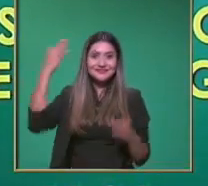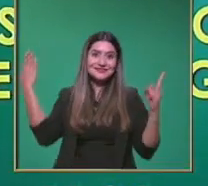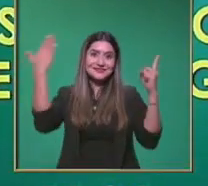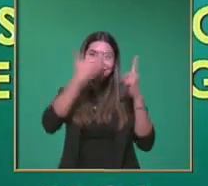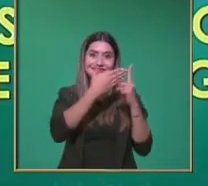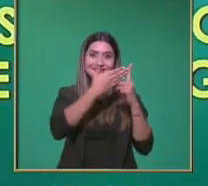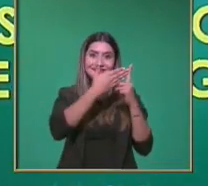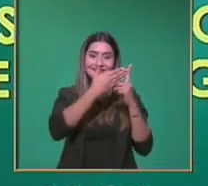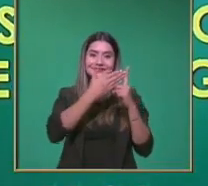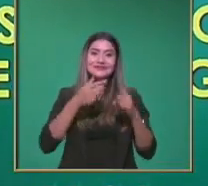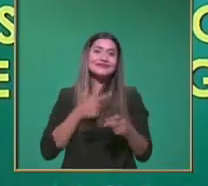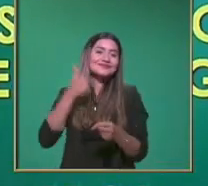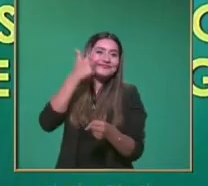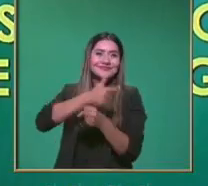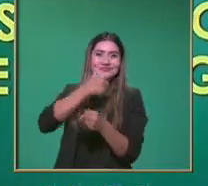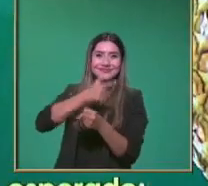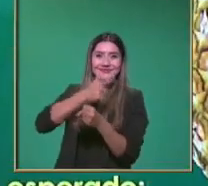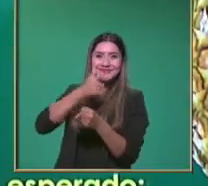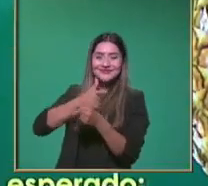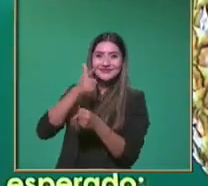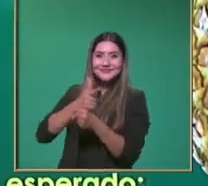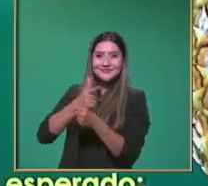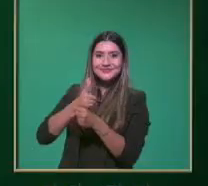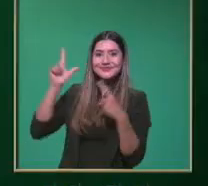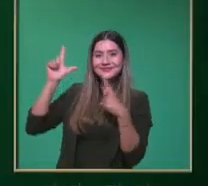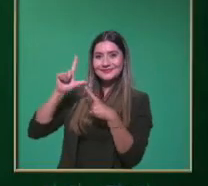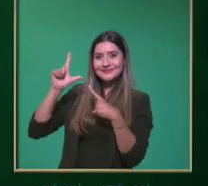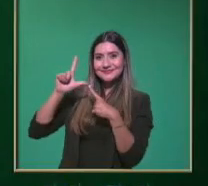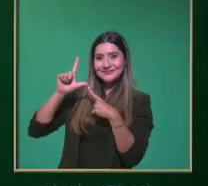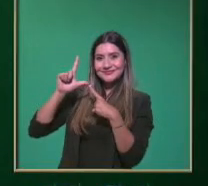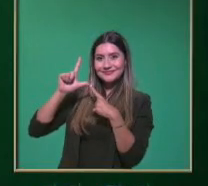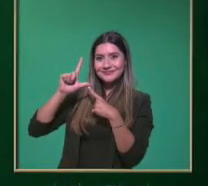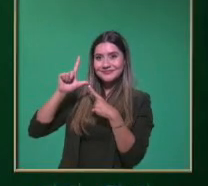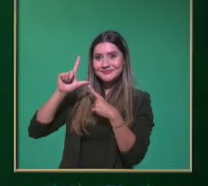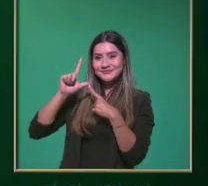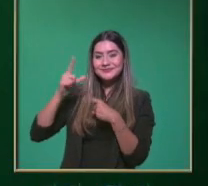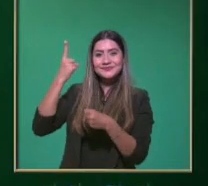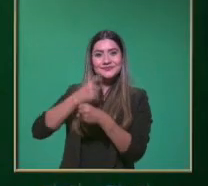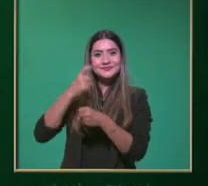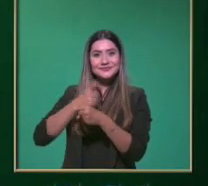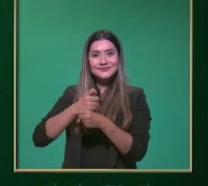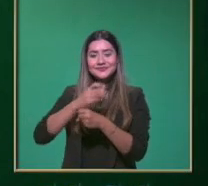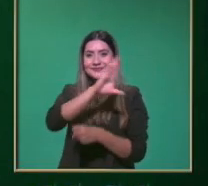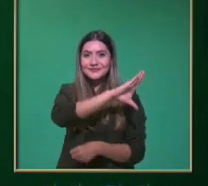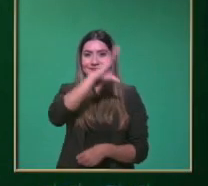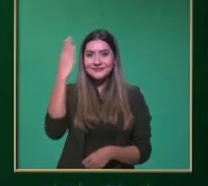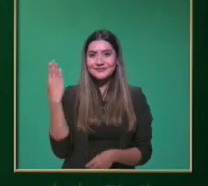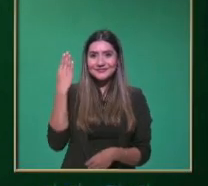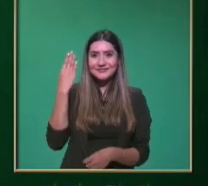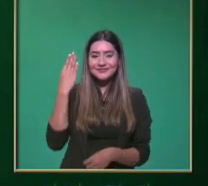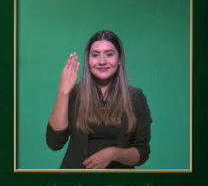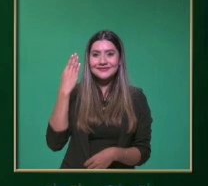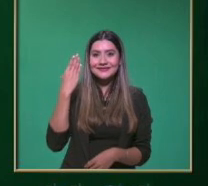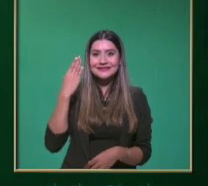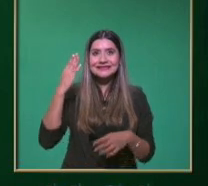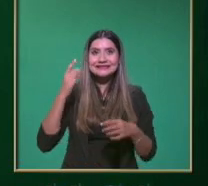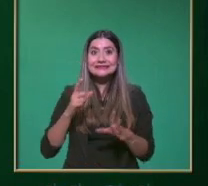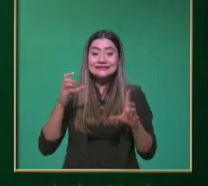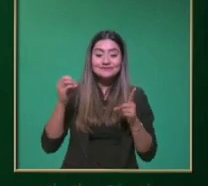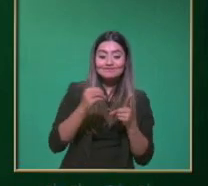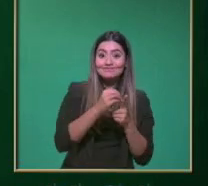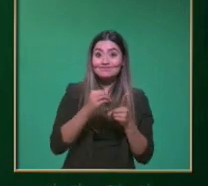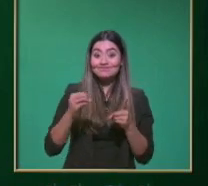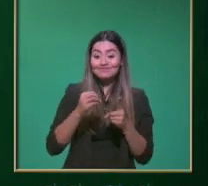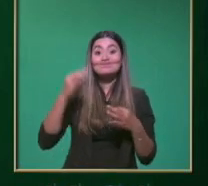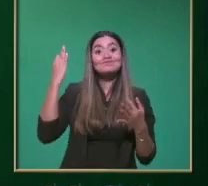a descubrir la letra. Primero vamos a observar unas imágenes con las palabras que están incompletas y vamos a